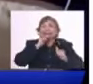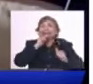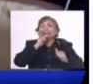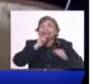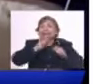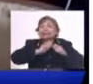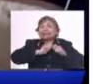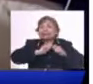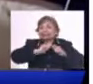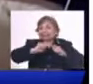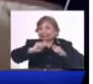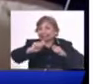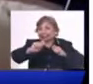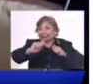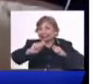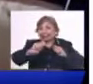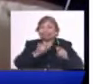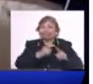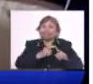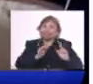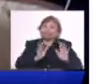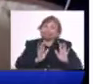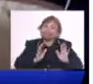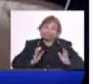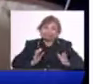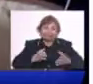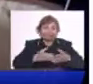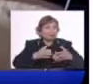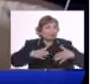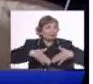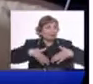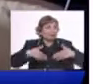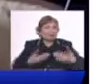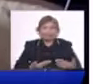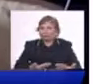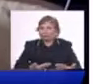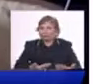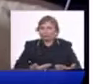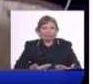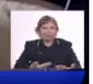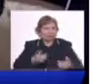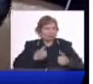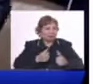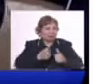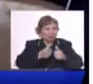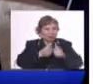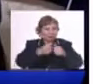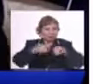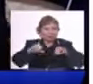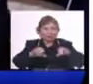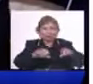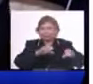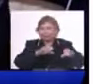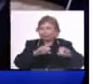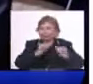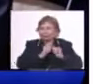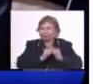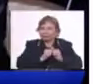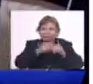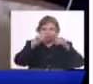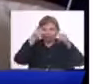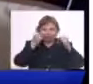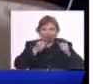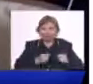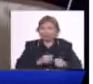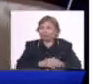un poco lejos. Pero el Congreso no puede seguir inactivo y tomar una